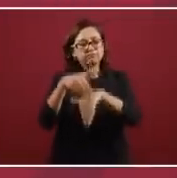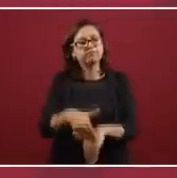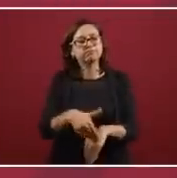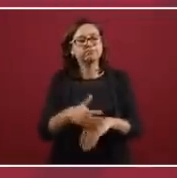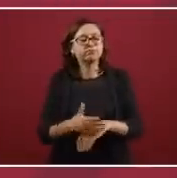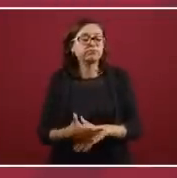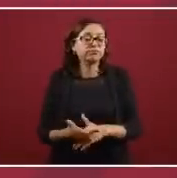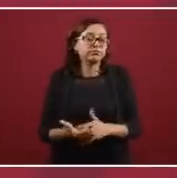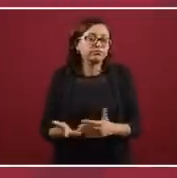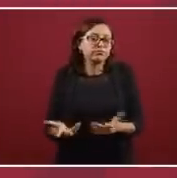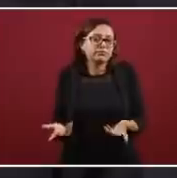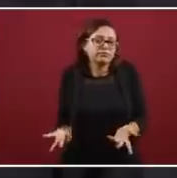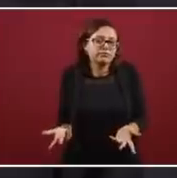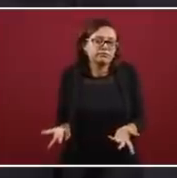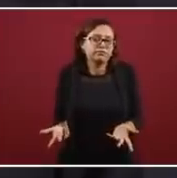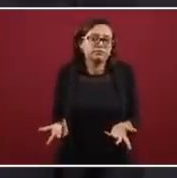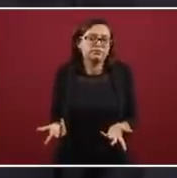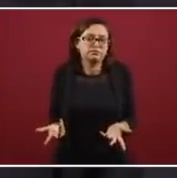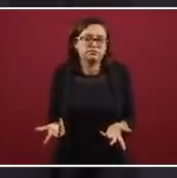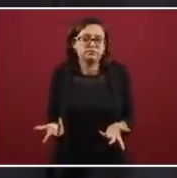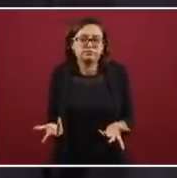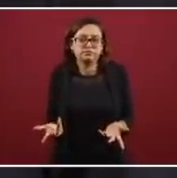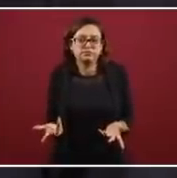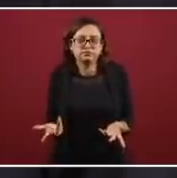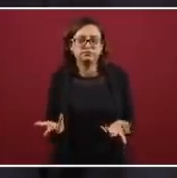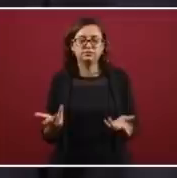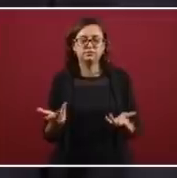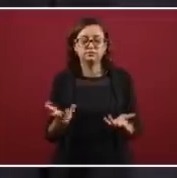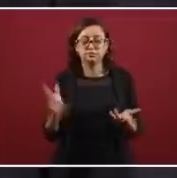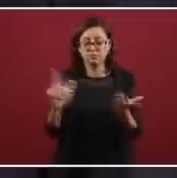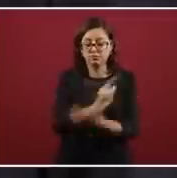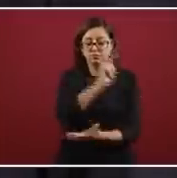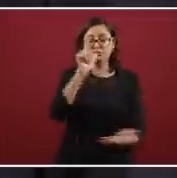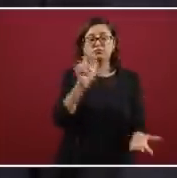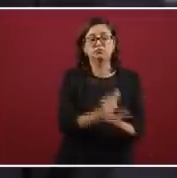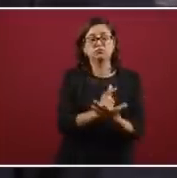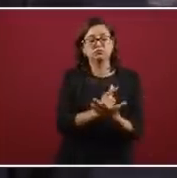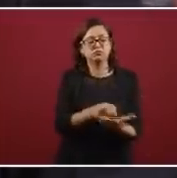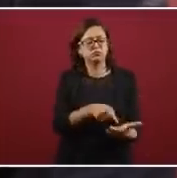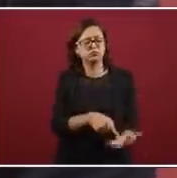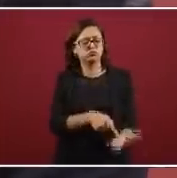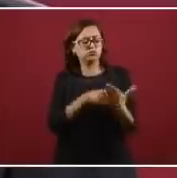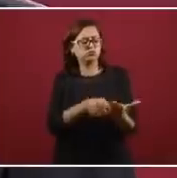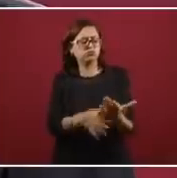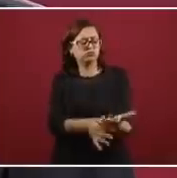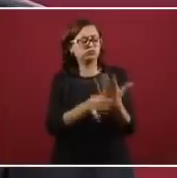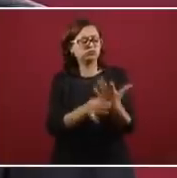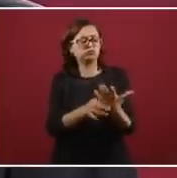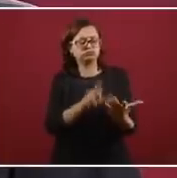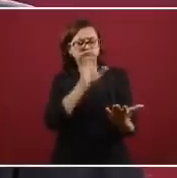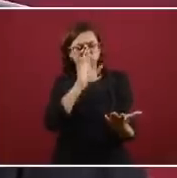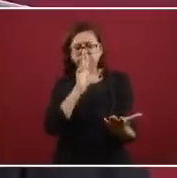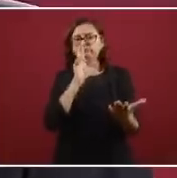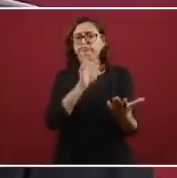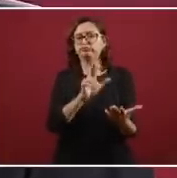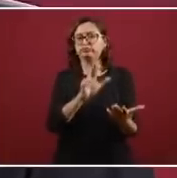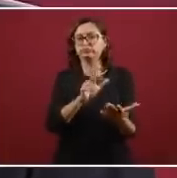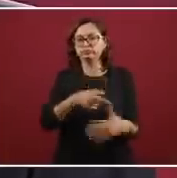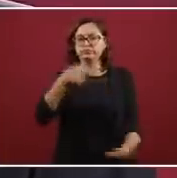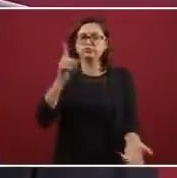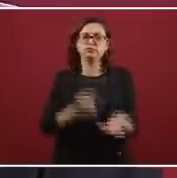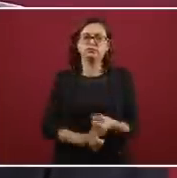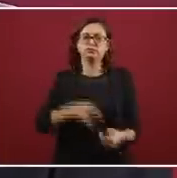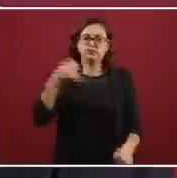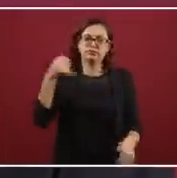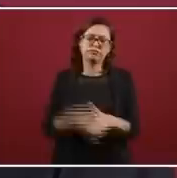Es que se respetaba la ley en la forma y se violaba en el fondo.